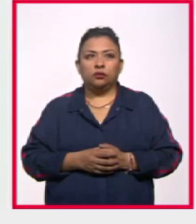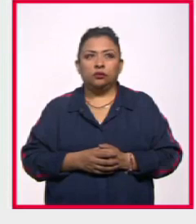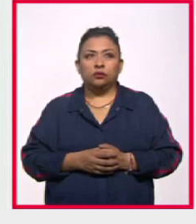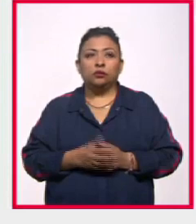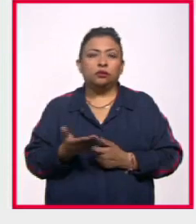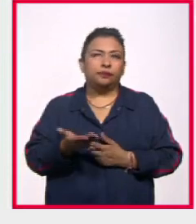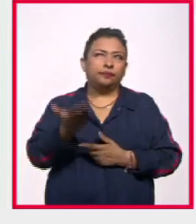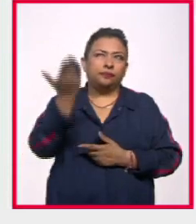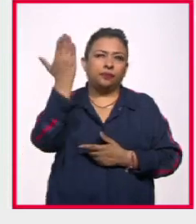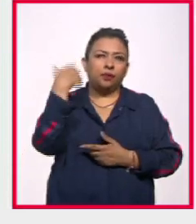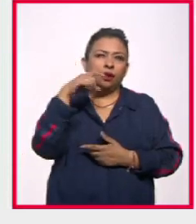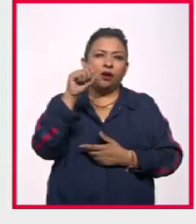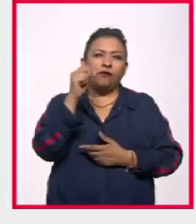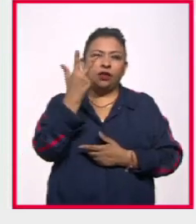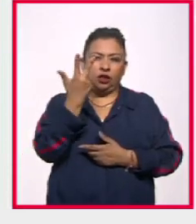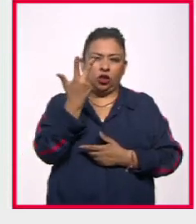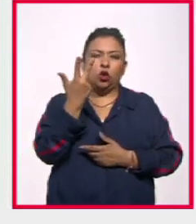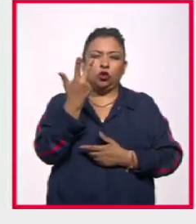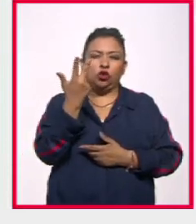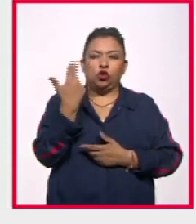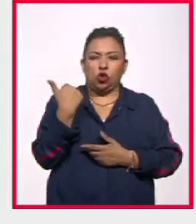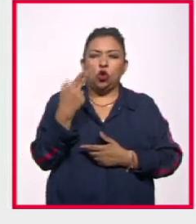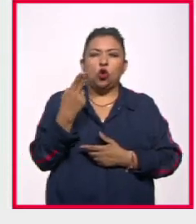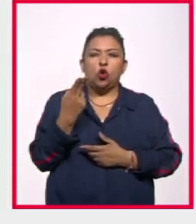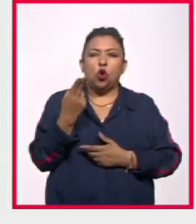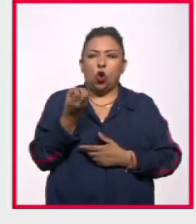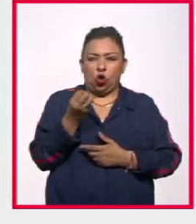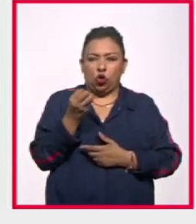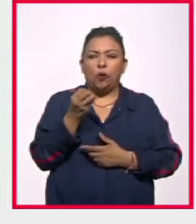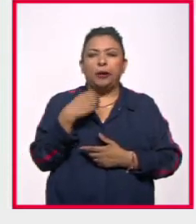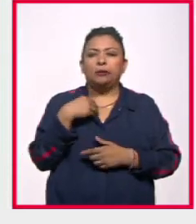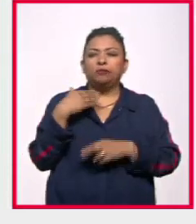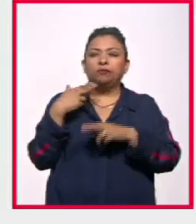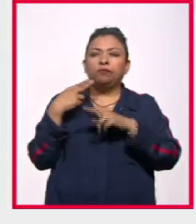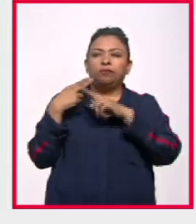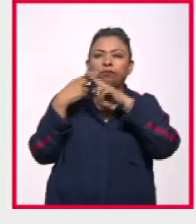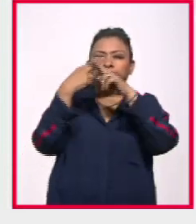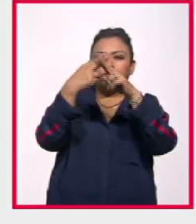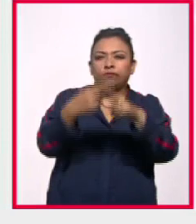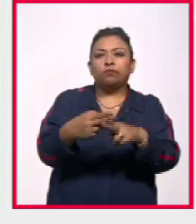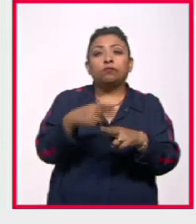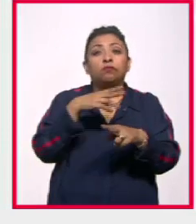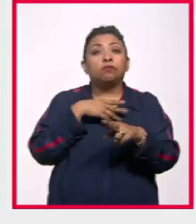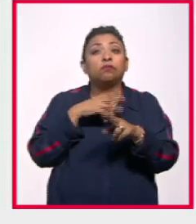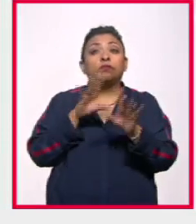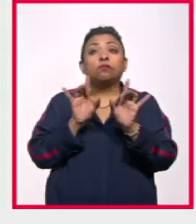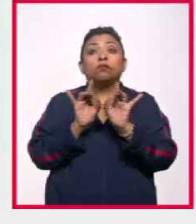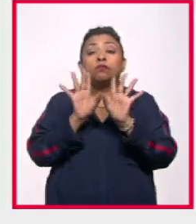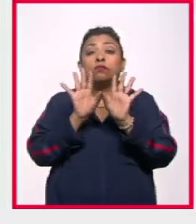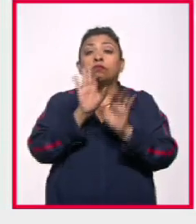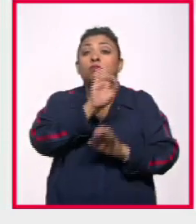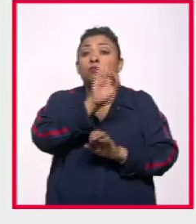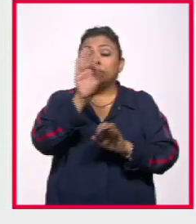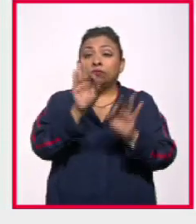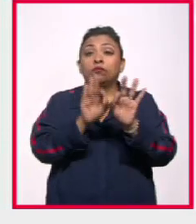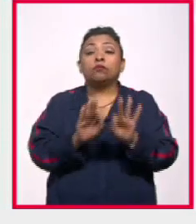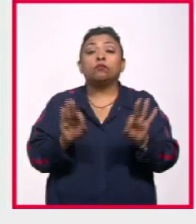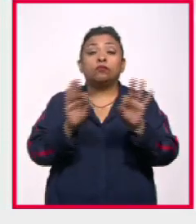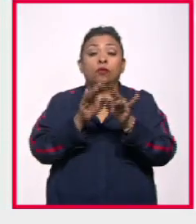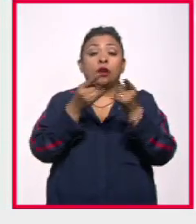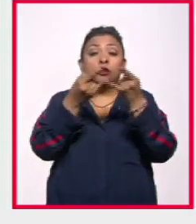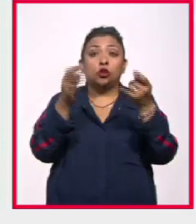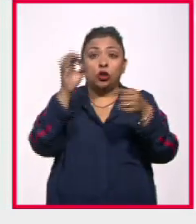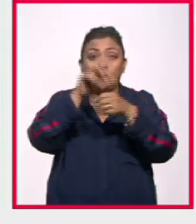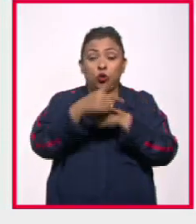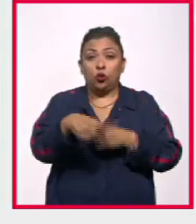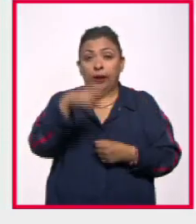El pasado 28 de este mes se conmemoró un acontecimiento realmente importante para la historia cultural